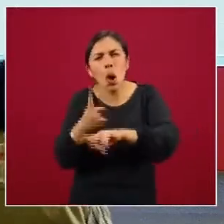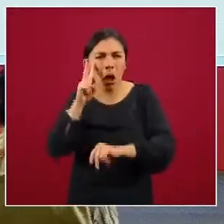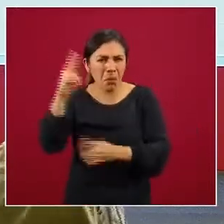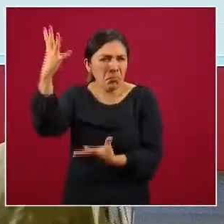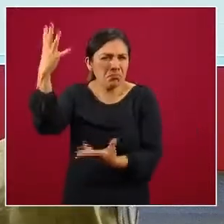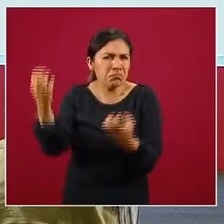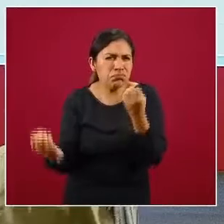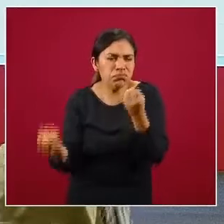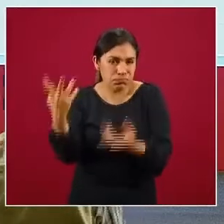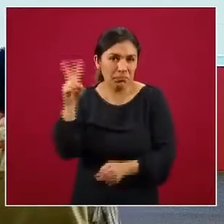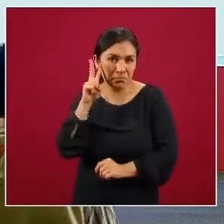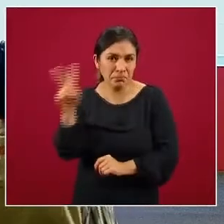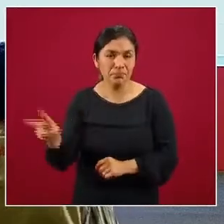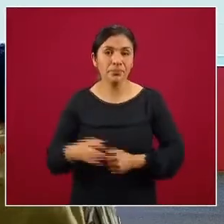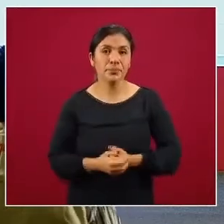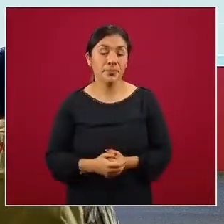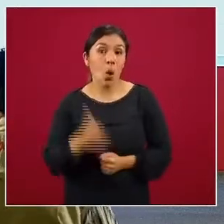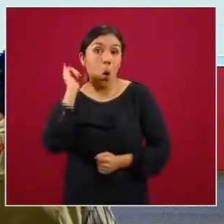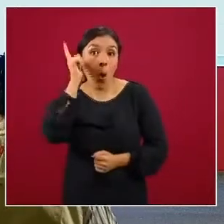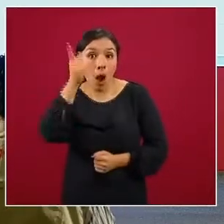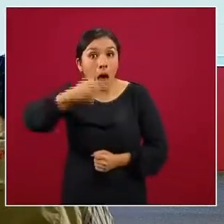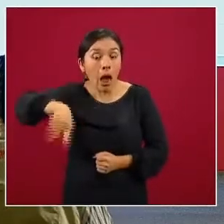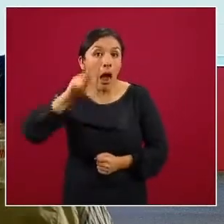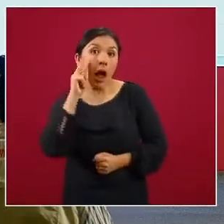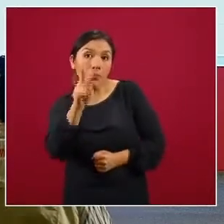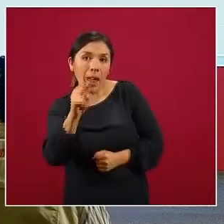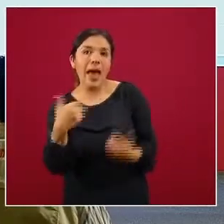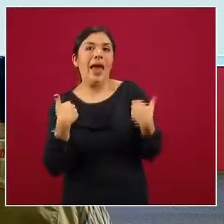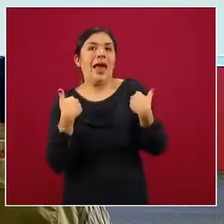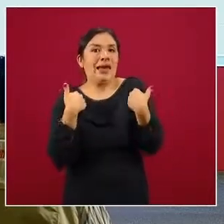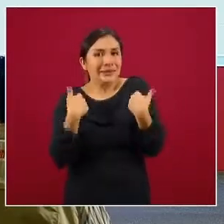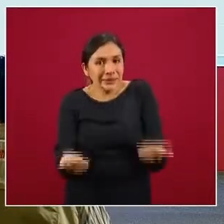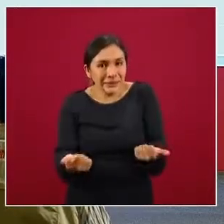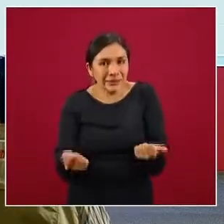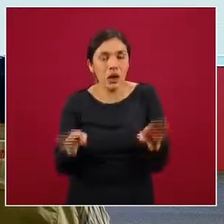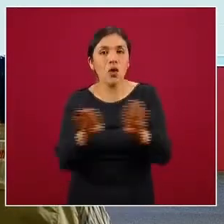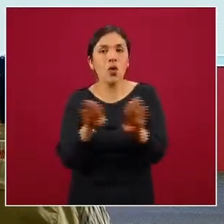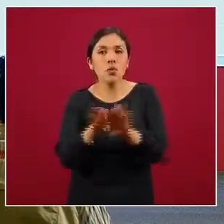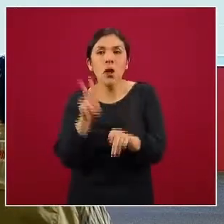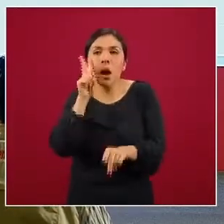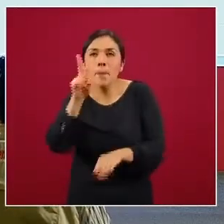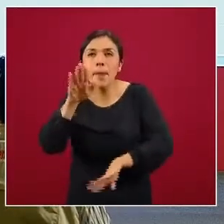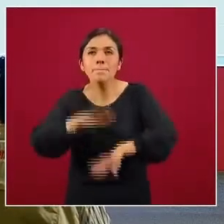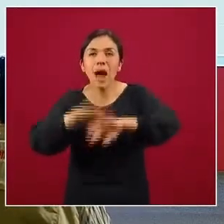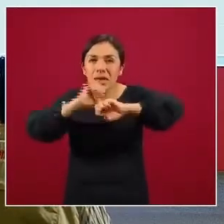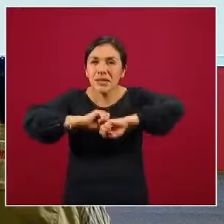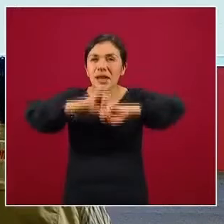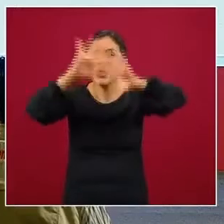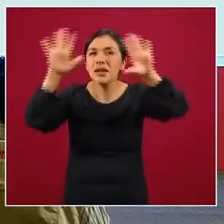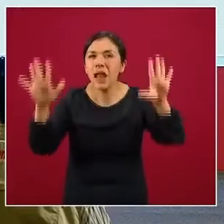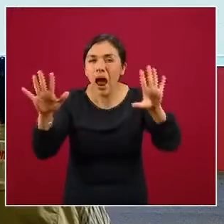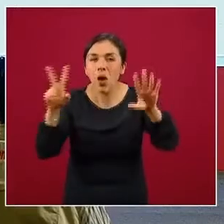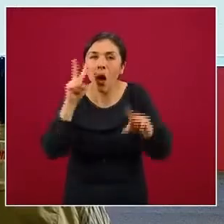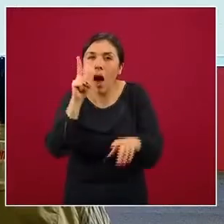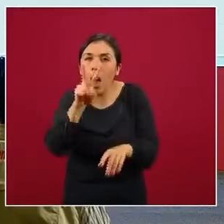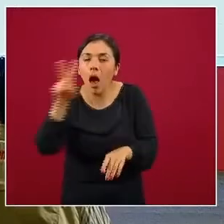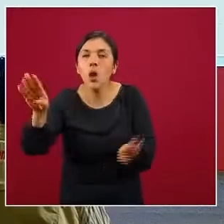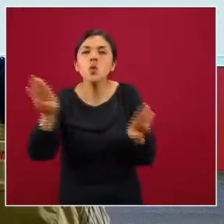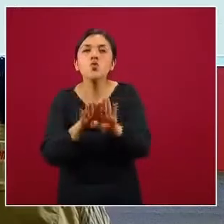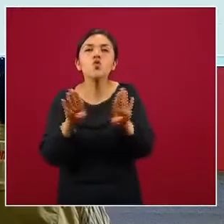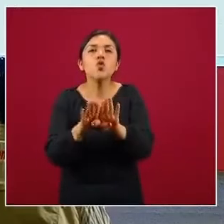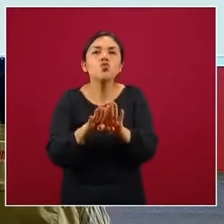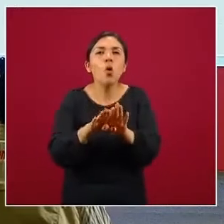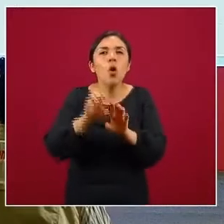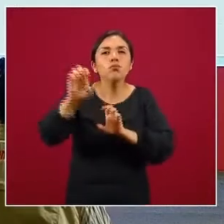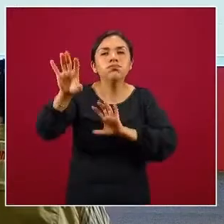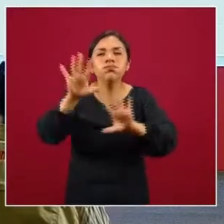etcétera. Espero que esto ayude a la población a visualizar de manera más clara esta dinámica,